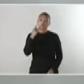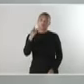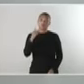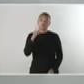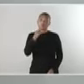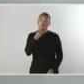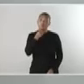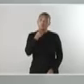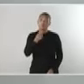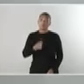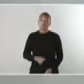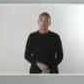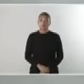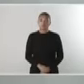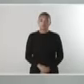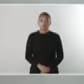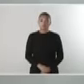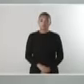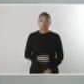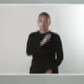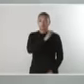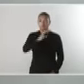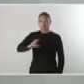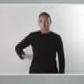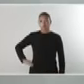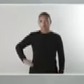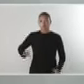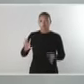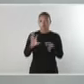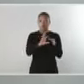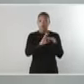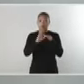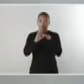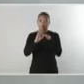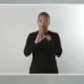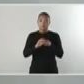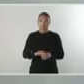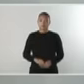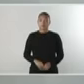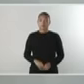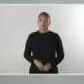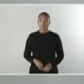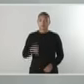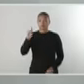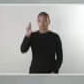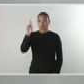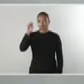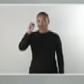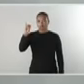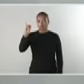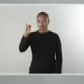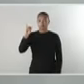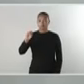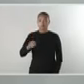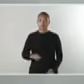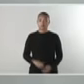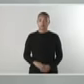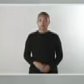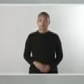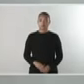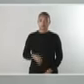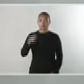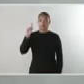por un minuto el candidato de la coalición conformada por partido revolucionario institucional